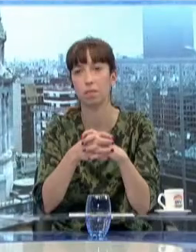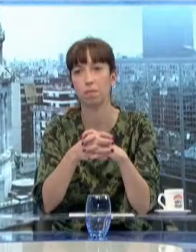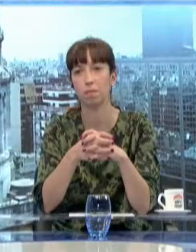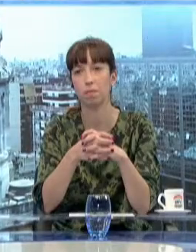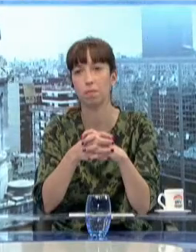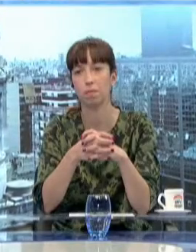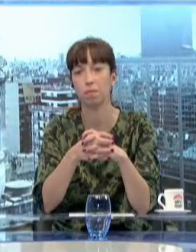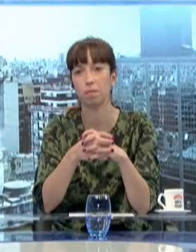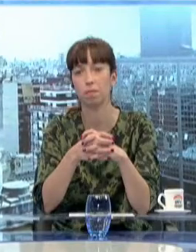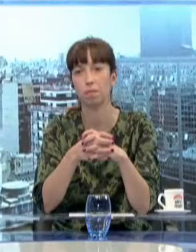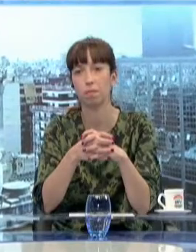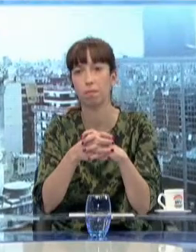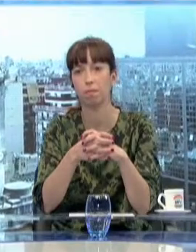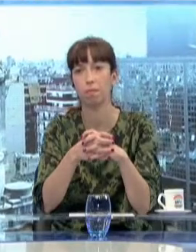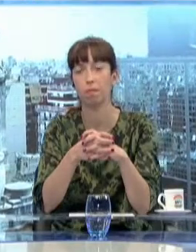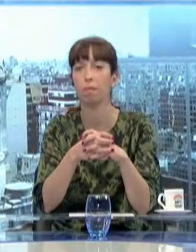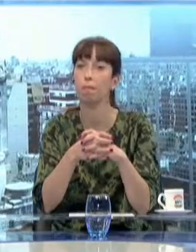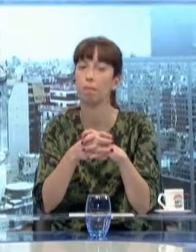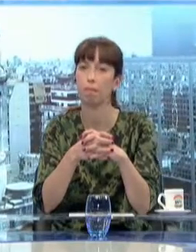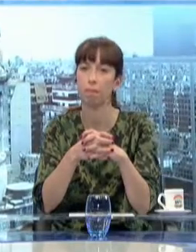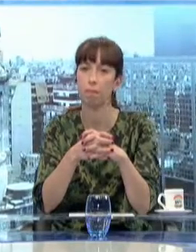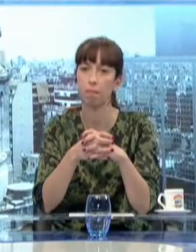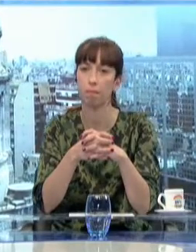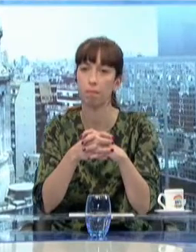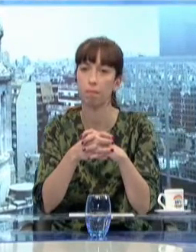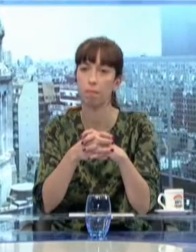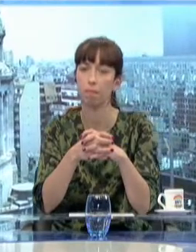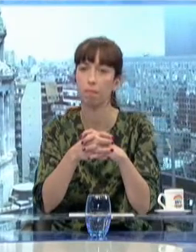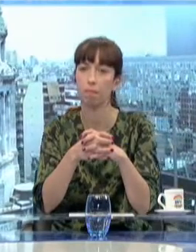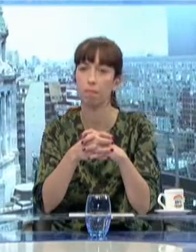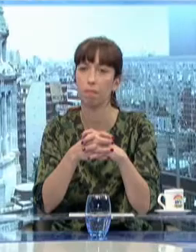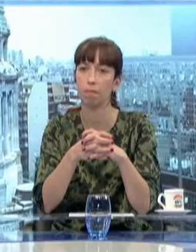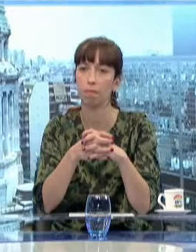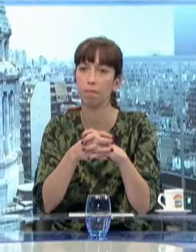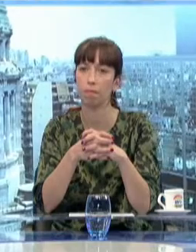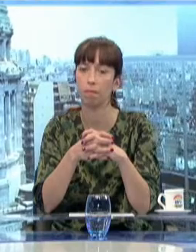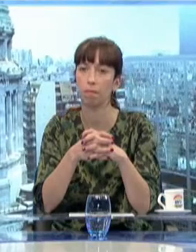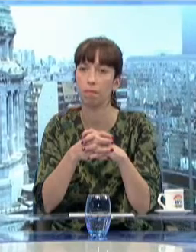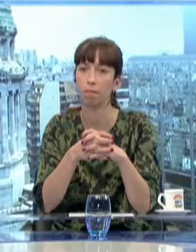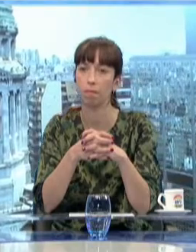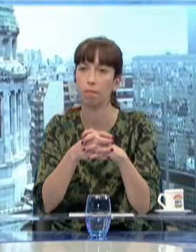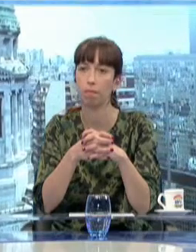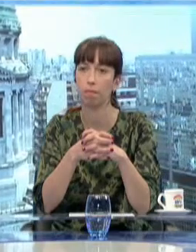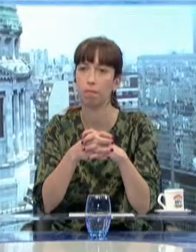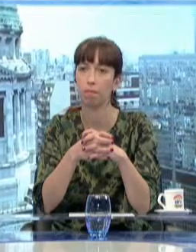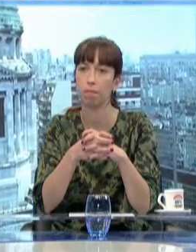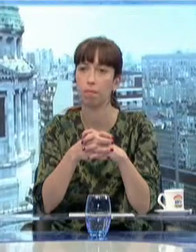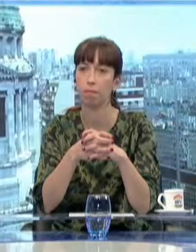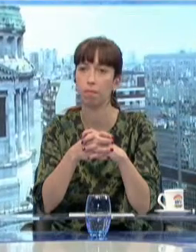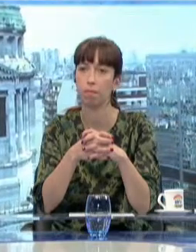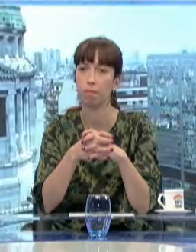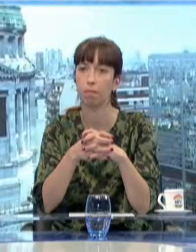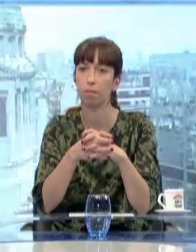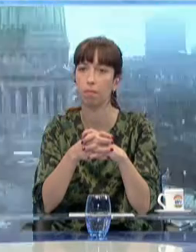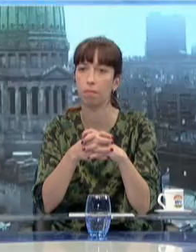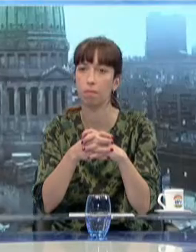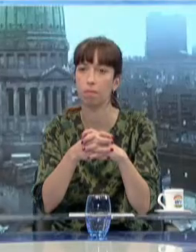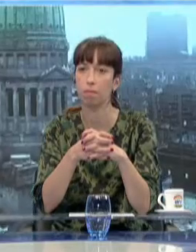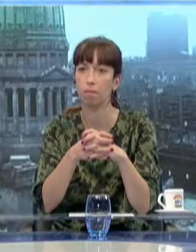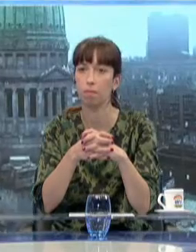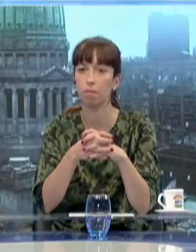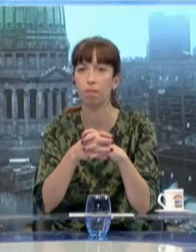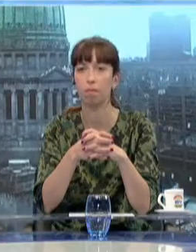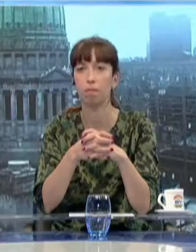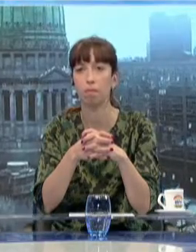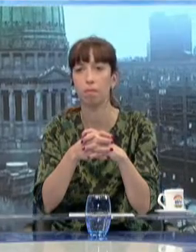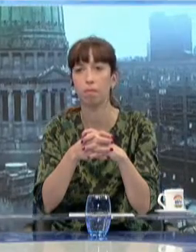creo que también cuando empezamos a calificar lo bueno, lo malo, etcétera, me parece que no